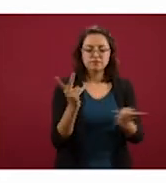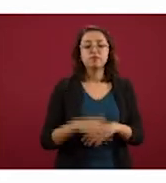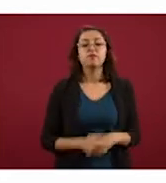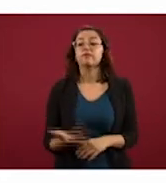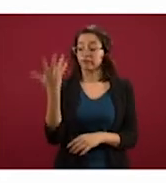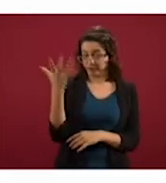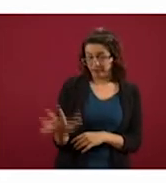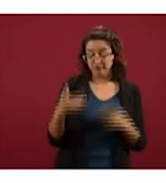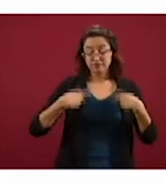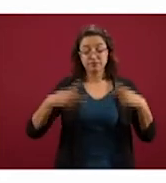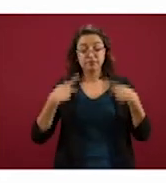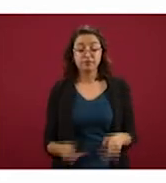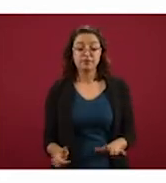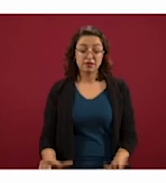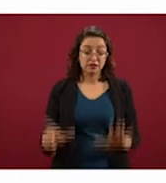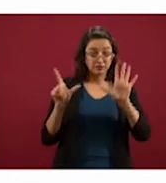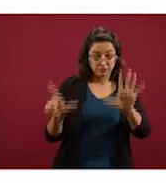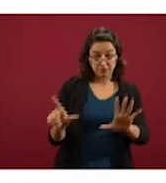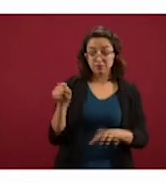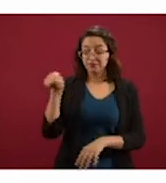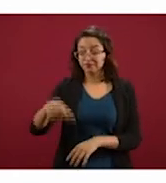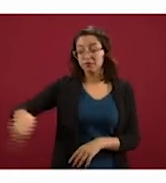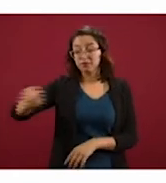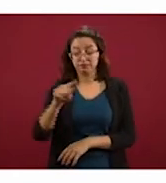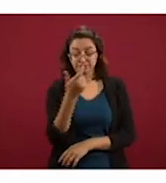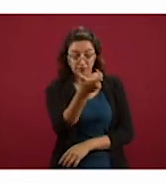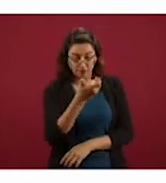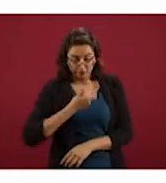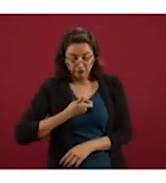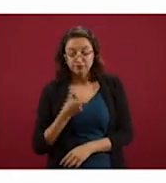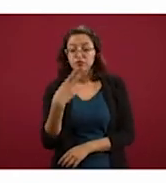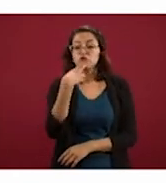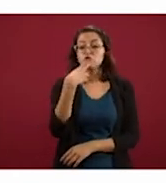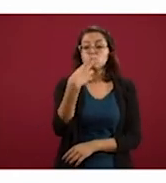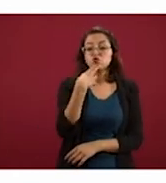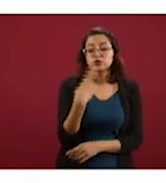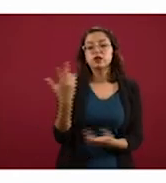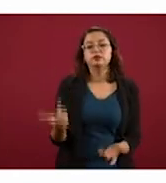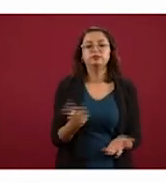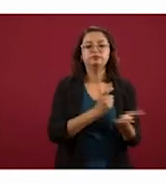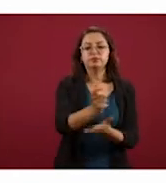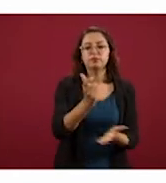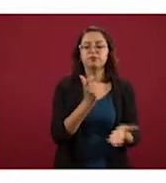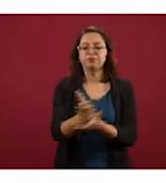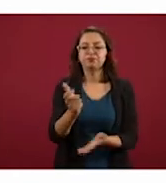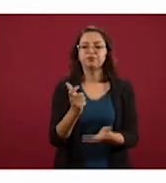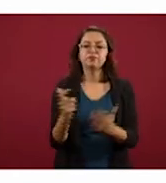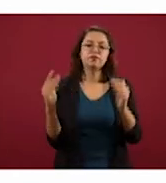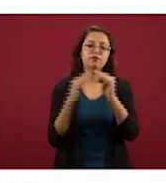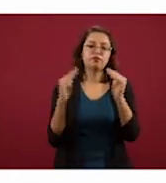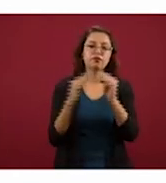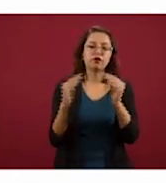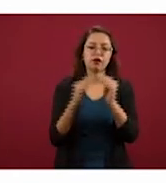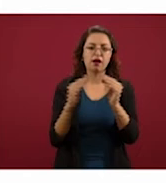diez utilizan ese dinero esos trescientos dólares mensuales para pagar un inmueble